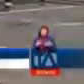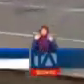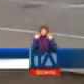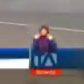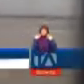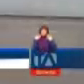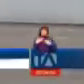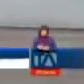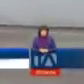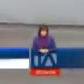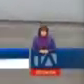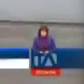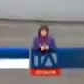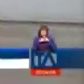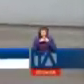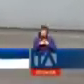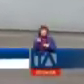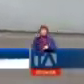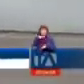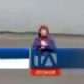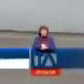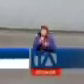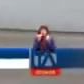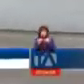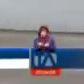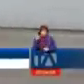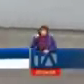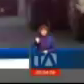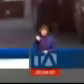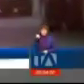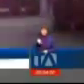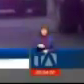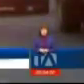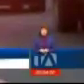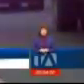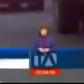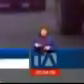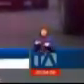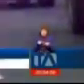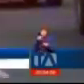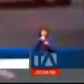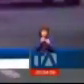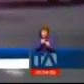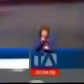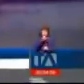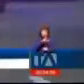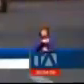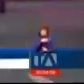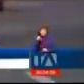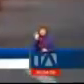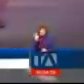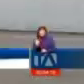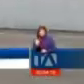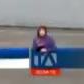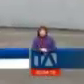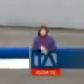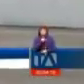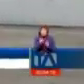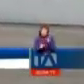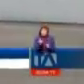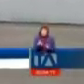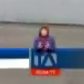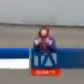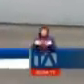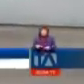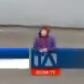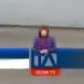Guayas. Ocurrió la tarde de este martes. Los pabellones 3 y 4 fueron tomados por los PPLs.